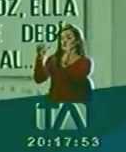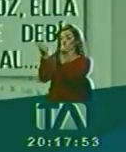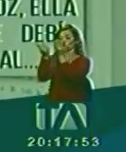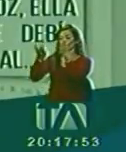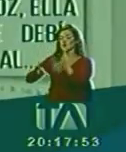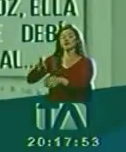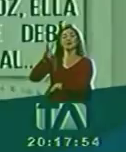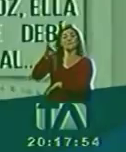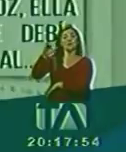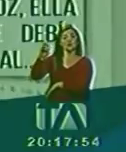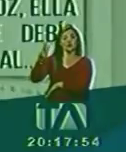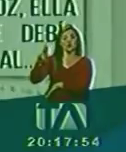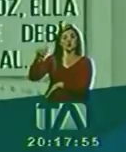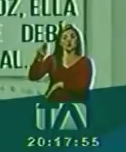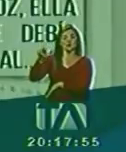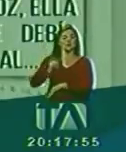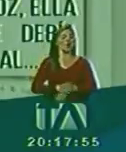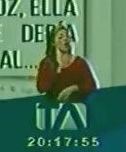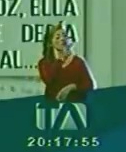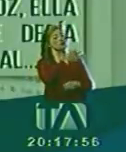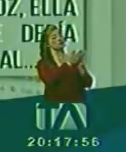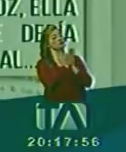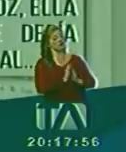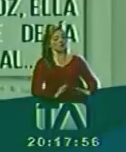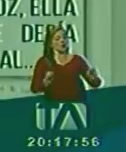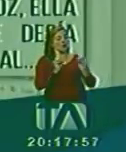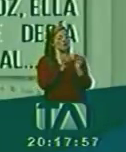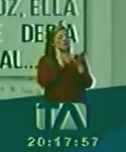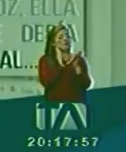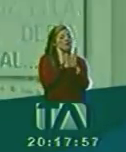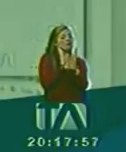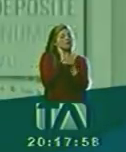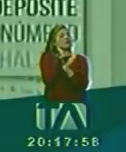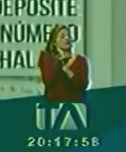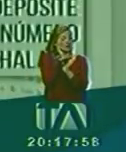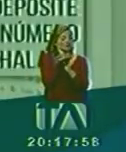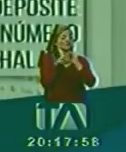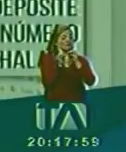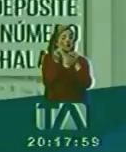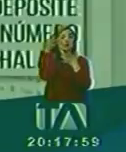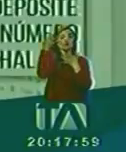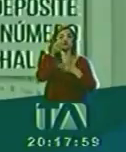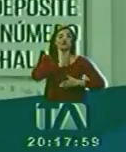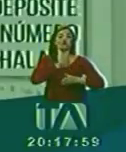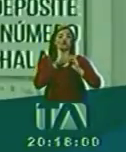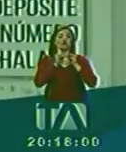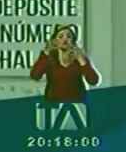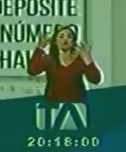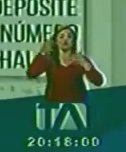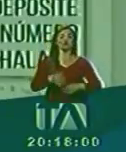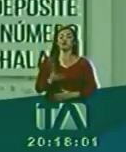muñoz ella directamente me solicitó que debía incrementar mi contribución al movimiento político al que ella pertenecía